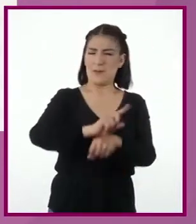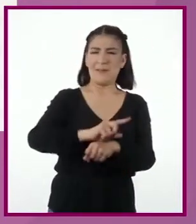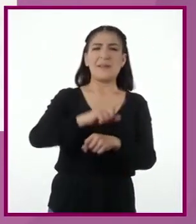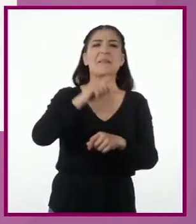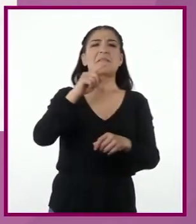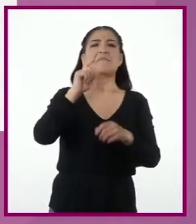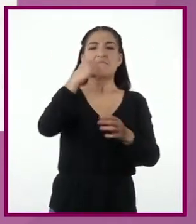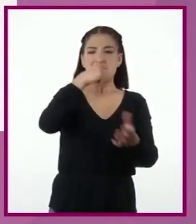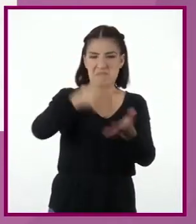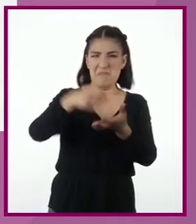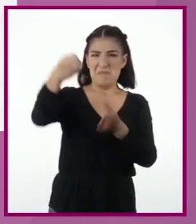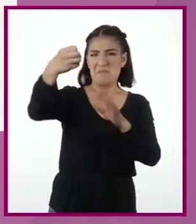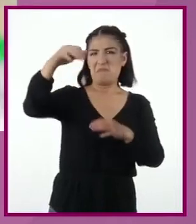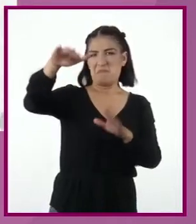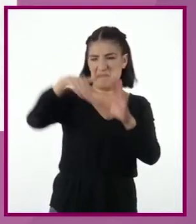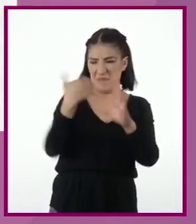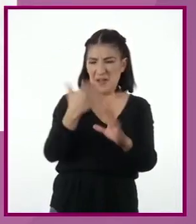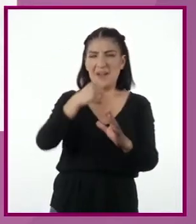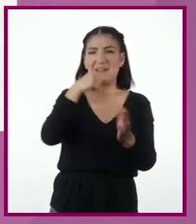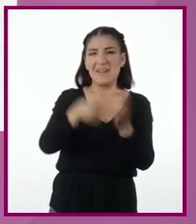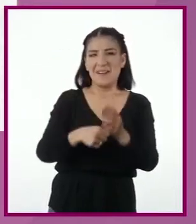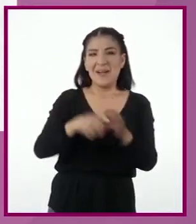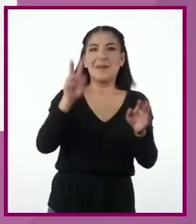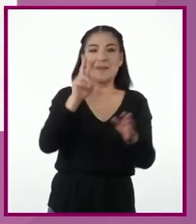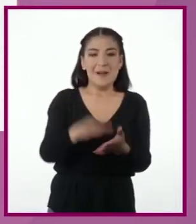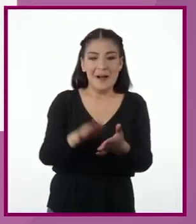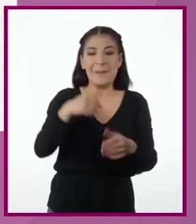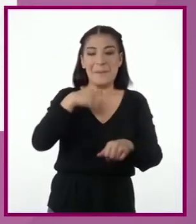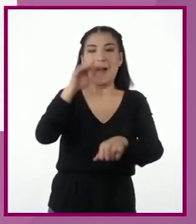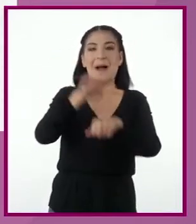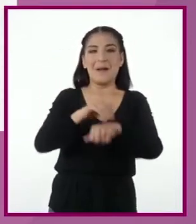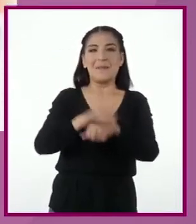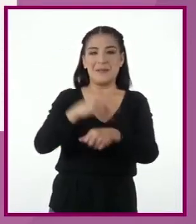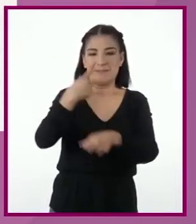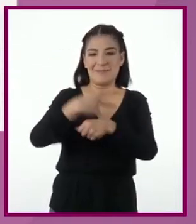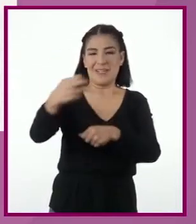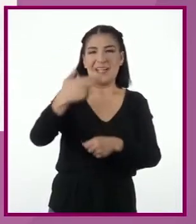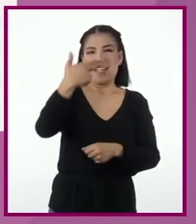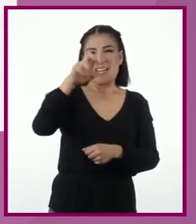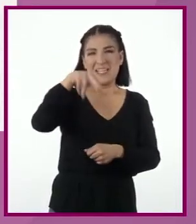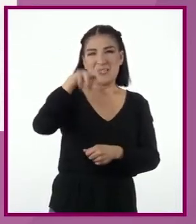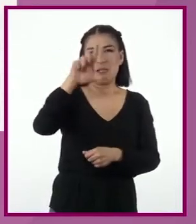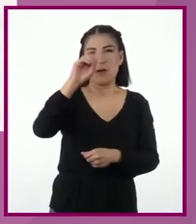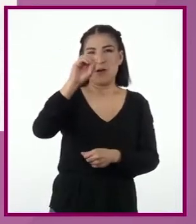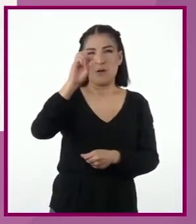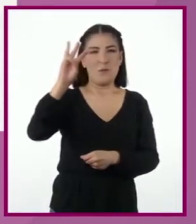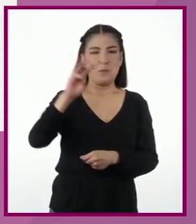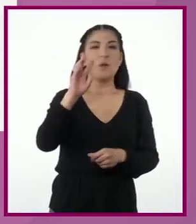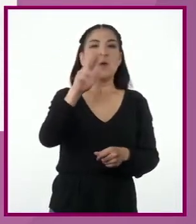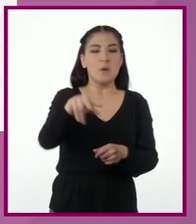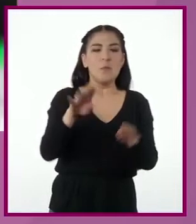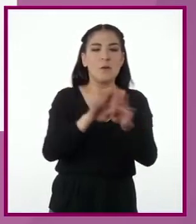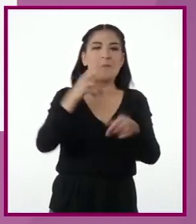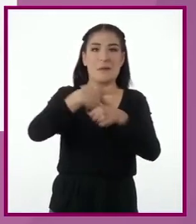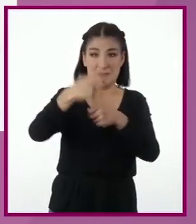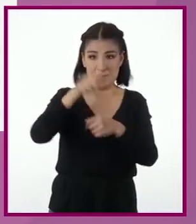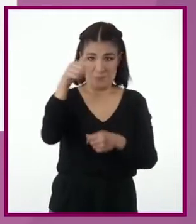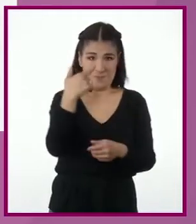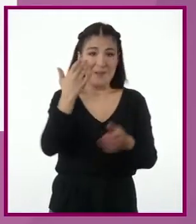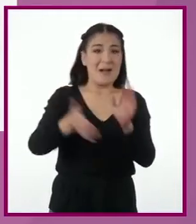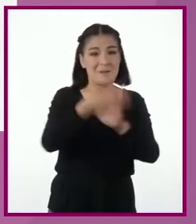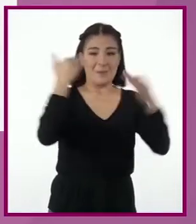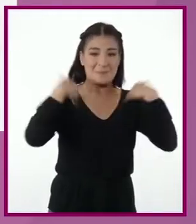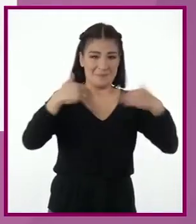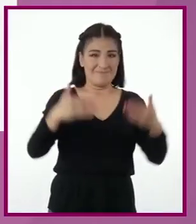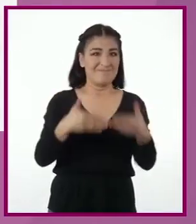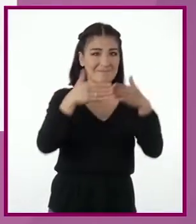mi vida, ya que mi amigo y profesor John Henslow me recomendaba como naturalista a bordo del Beagle. Me informó que el capitán Robert